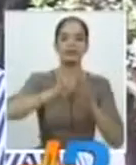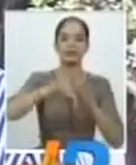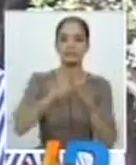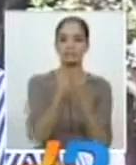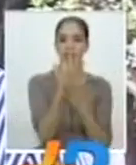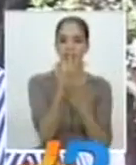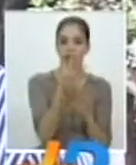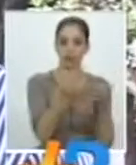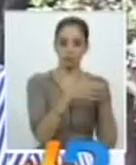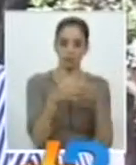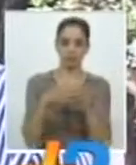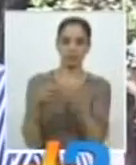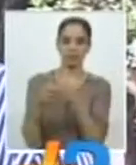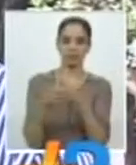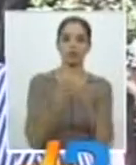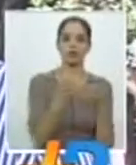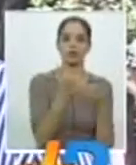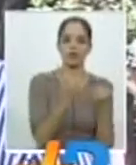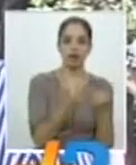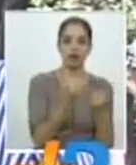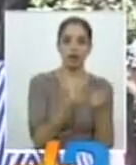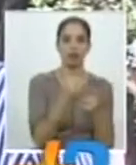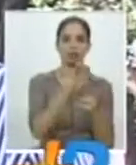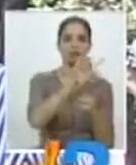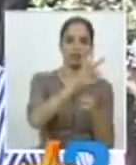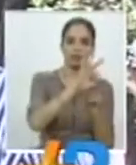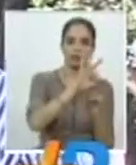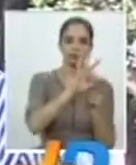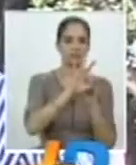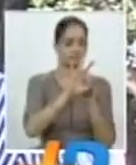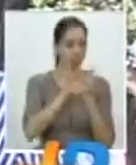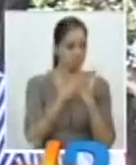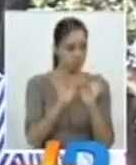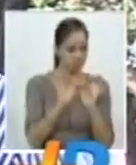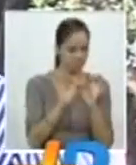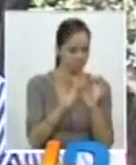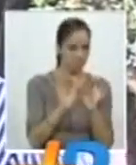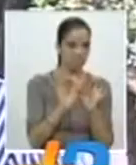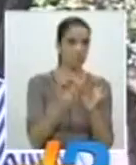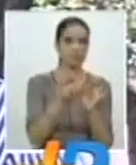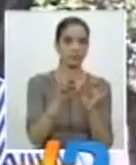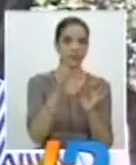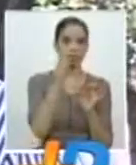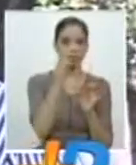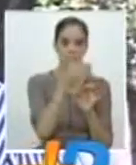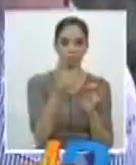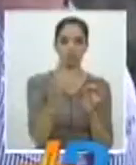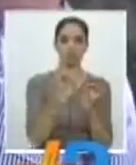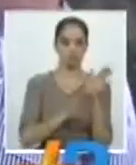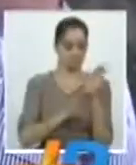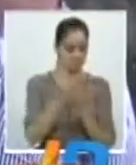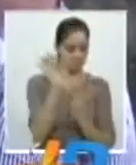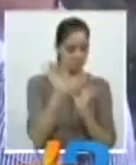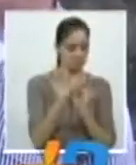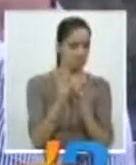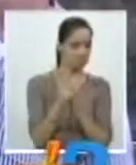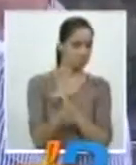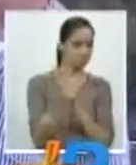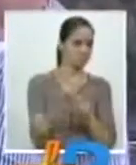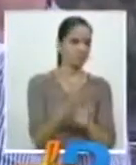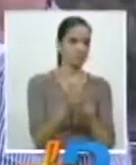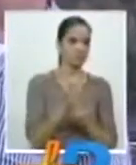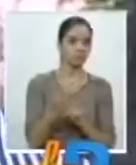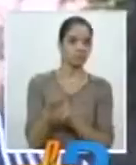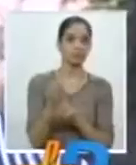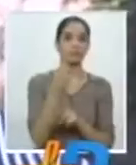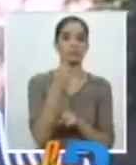es el mes de nacimiento, después viene el 3 que es una época súper. El niño va a llegar muy lejos. Ante el éxito de sus